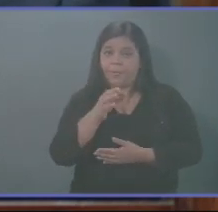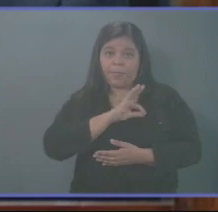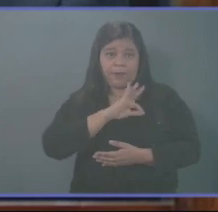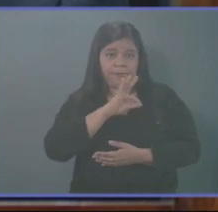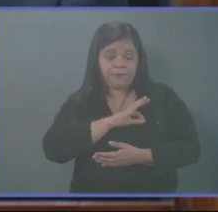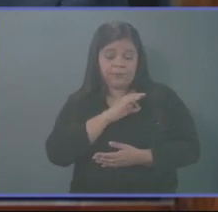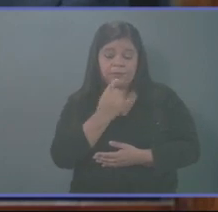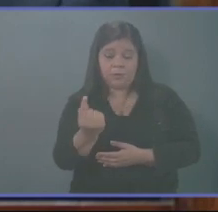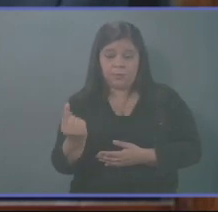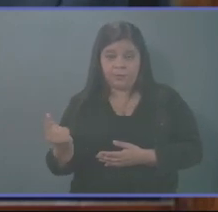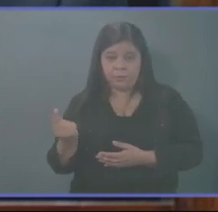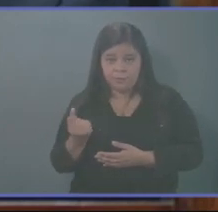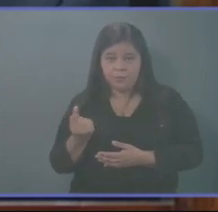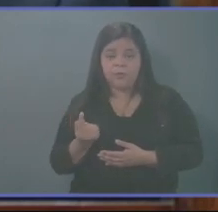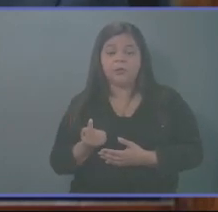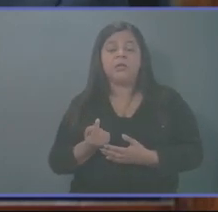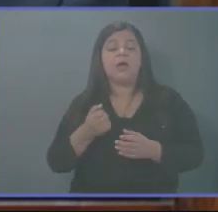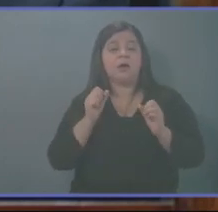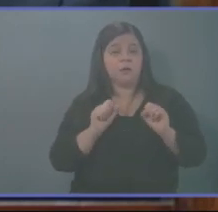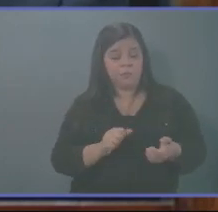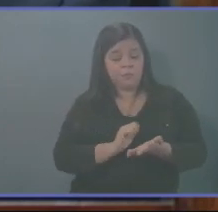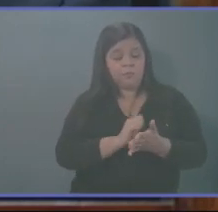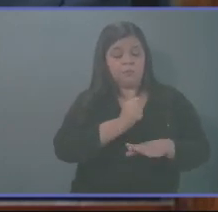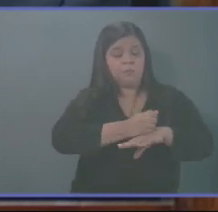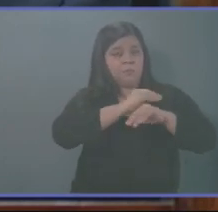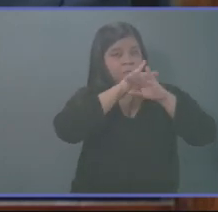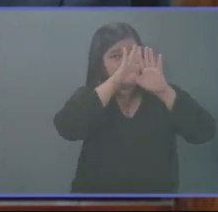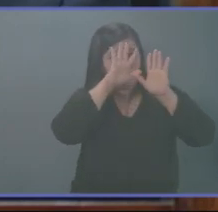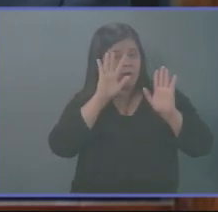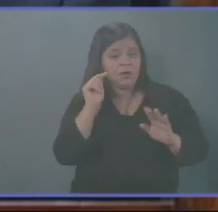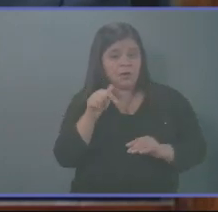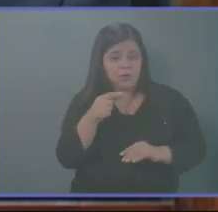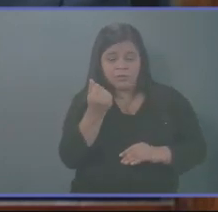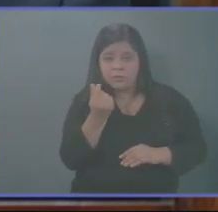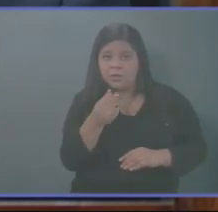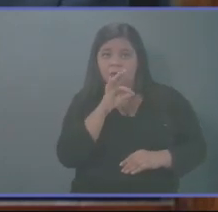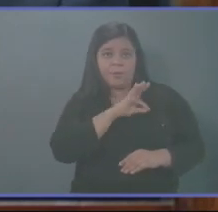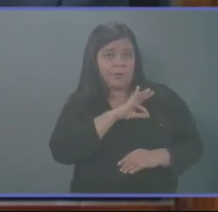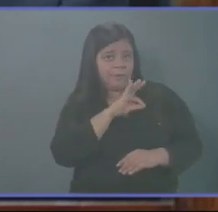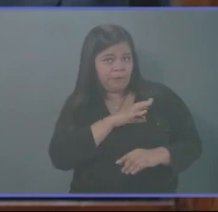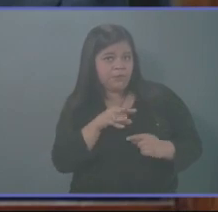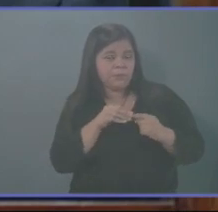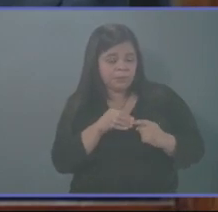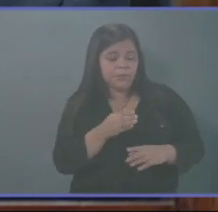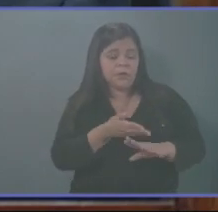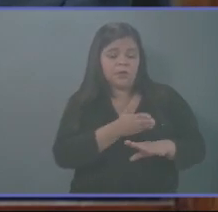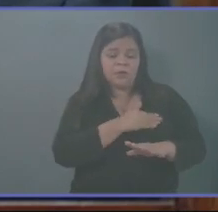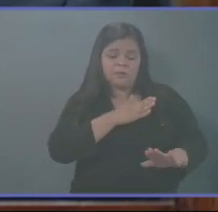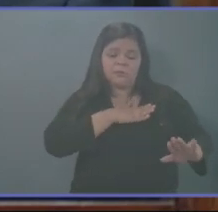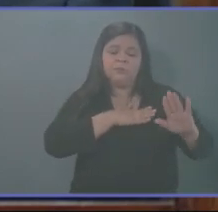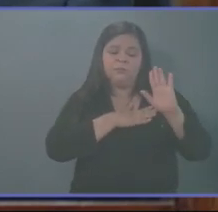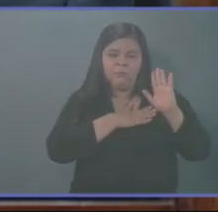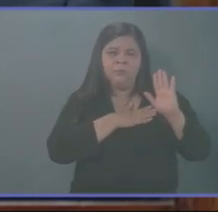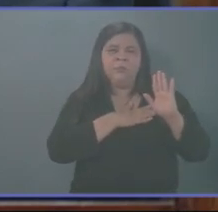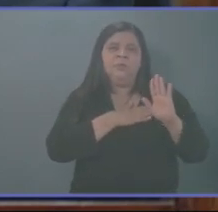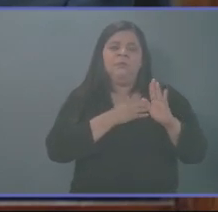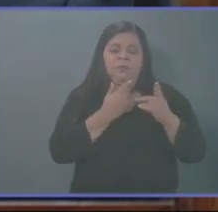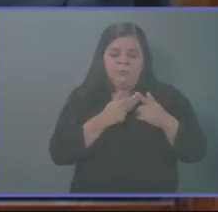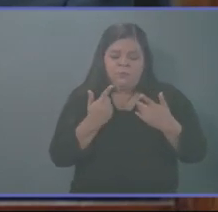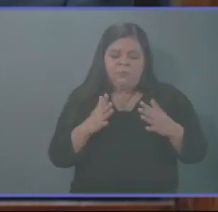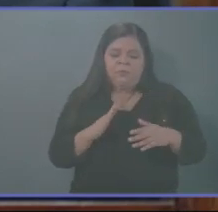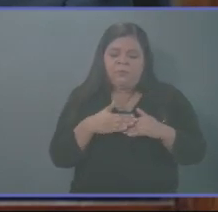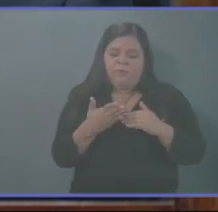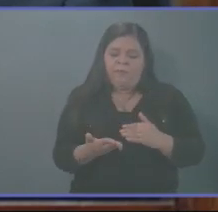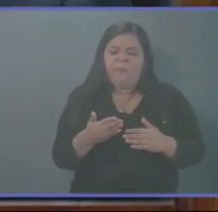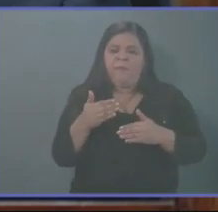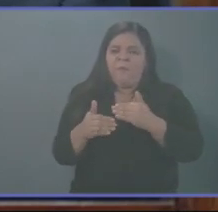particulares prometidos, se puede establecer también claramente que ese dinero y beneficios particulares prometidos tuvieron un efecto aún a partir de la